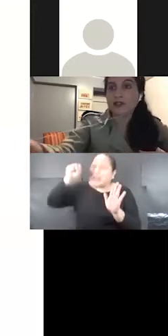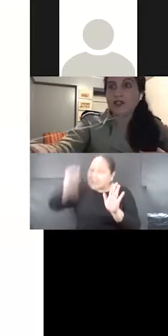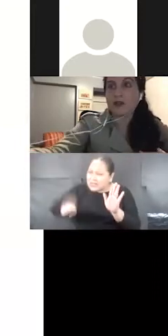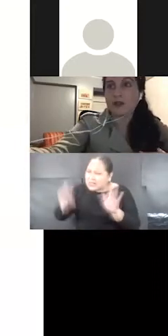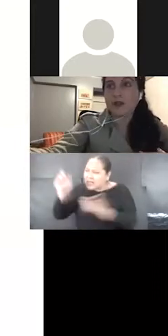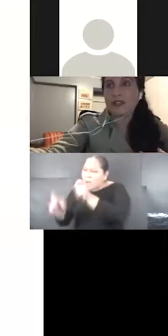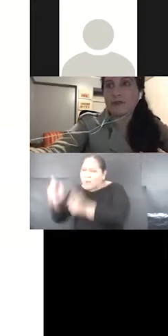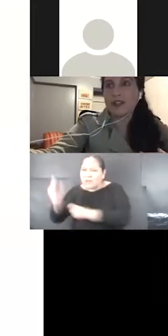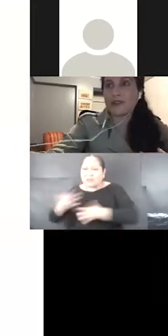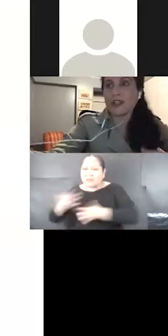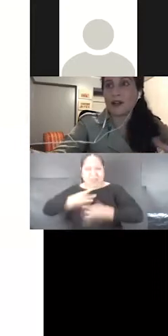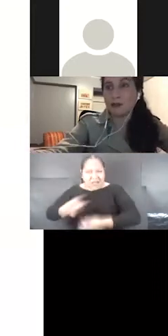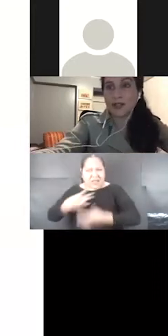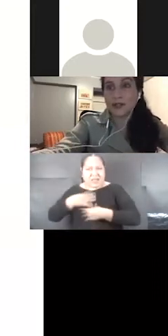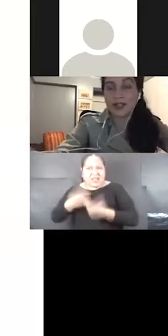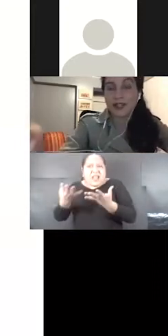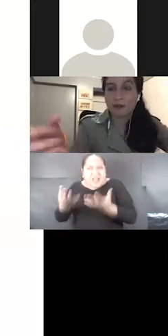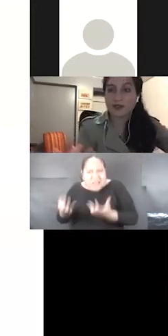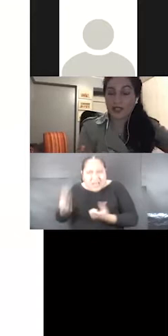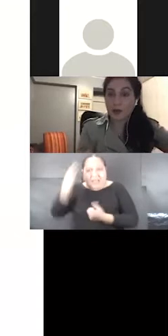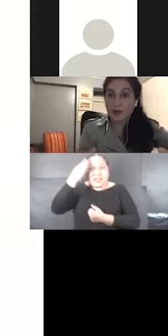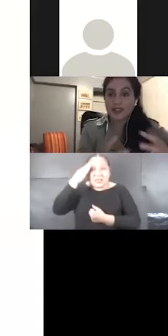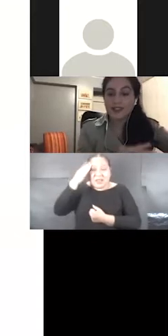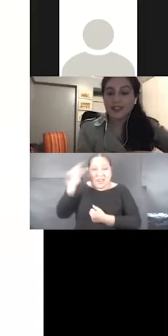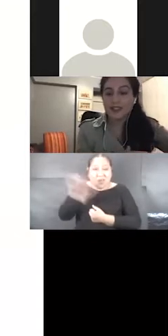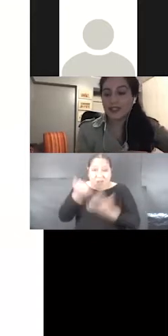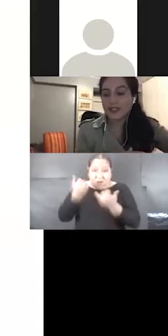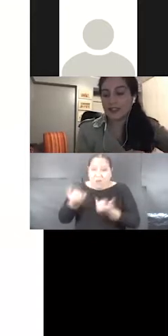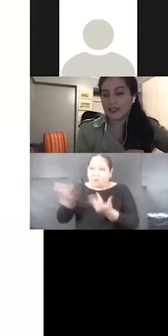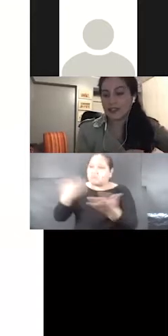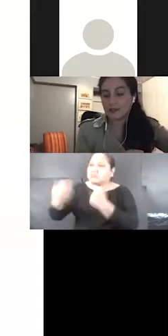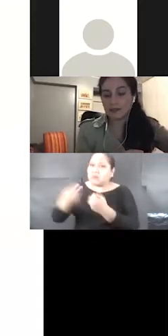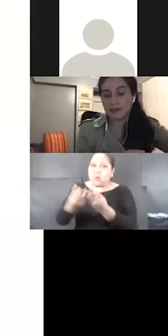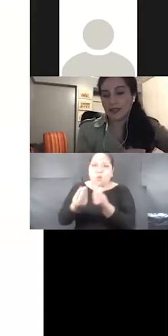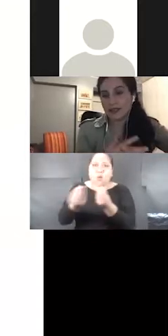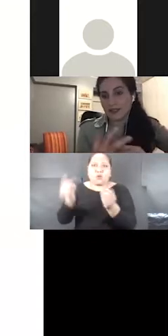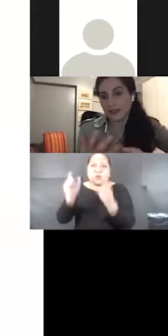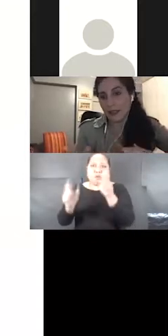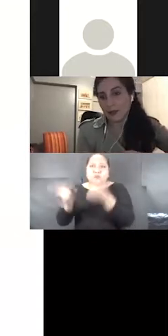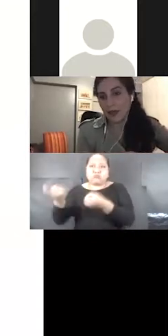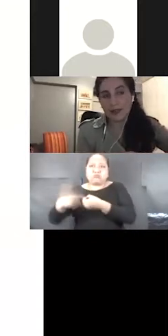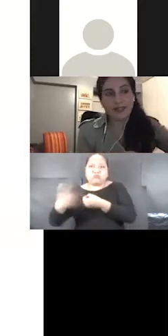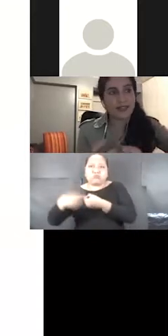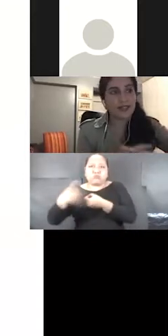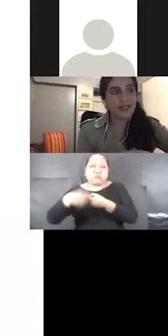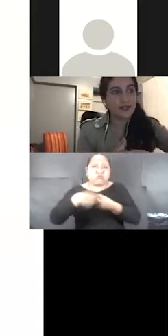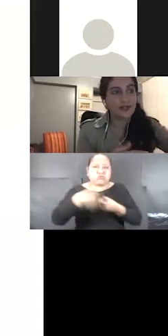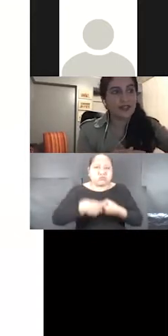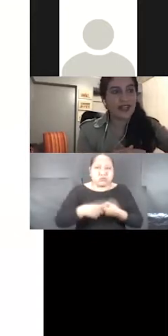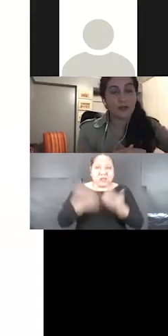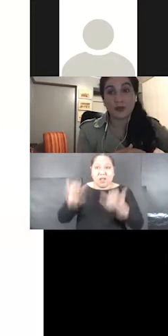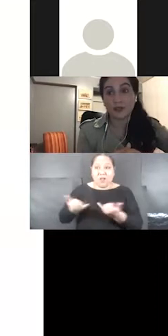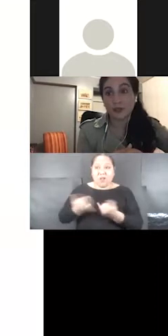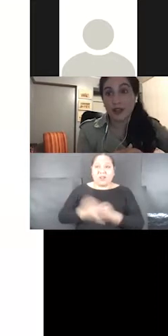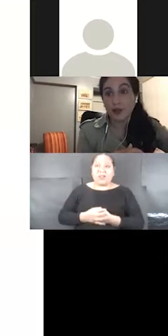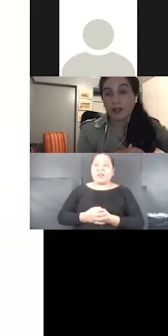creo que eso se comprueba también con la convocatoria que hemos tenido hoy. Y les voy a presentar entonces